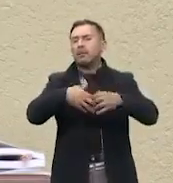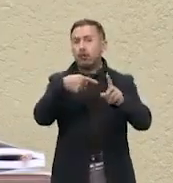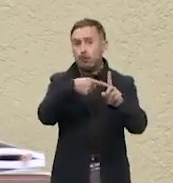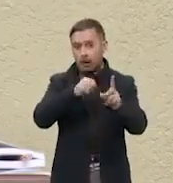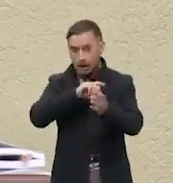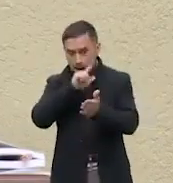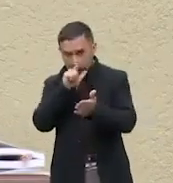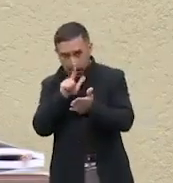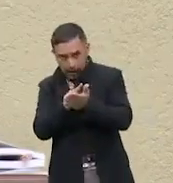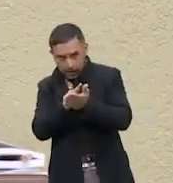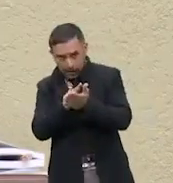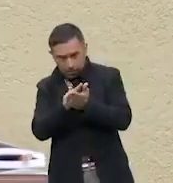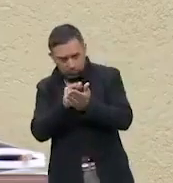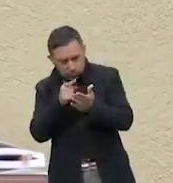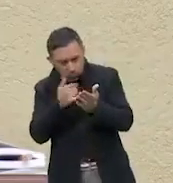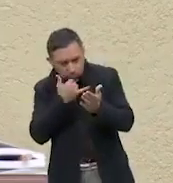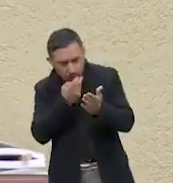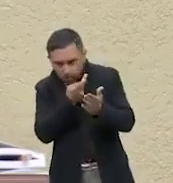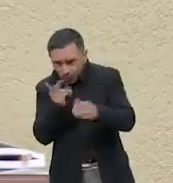materia de fiscalización.